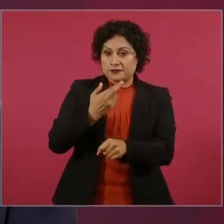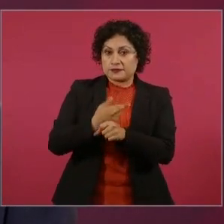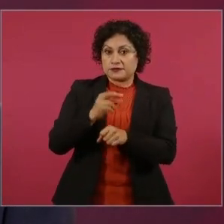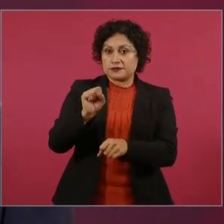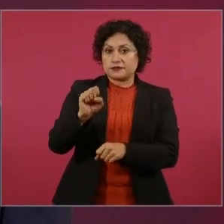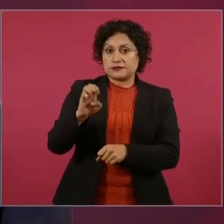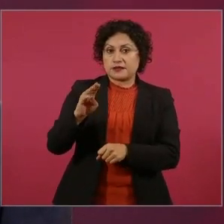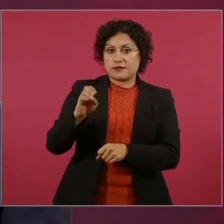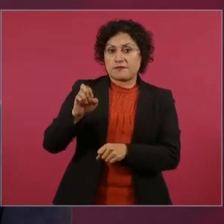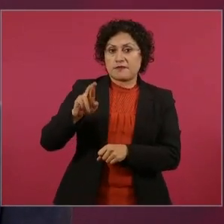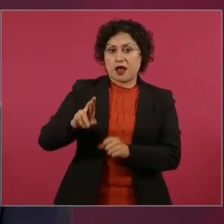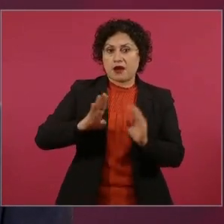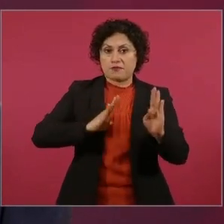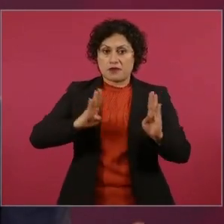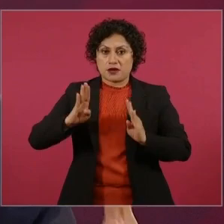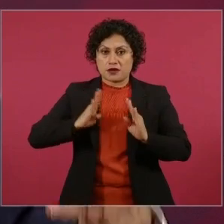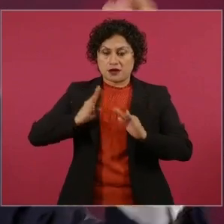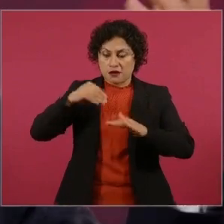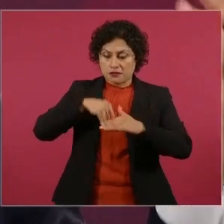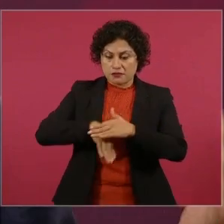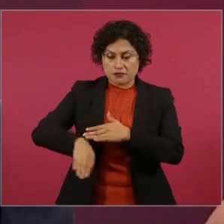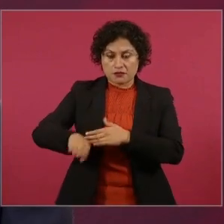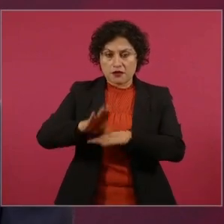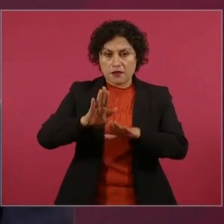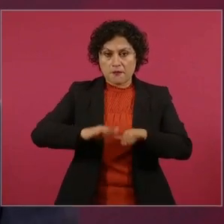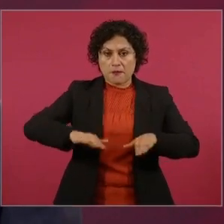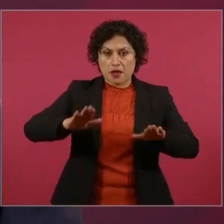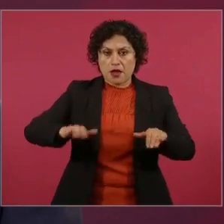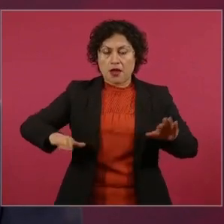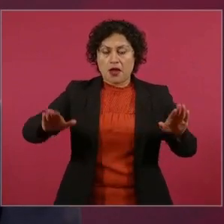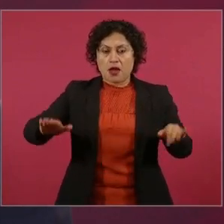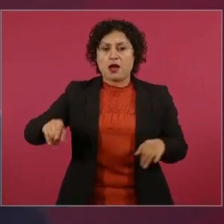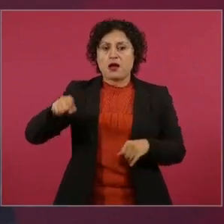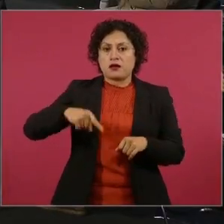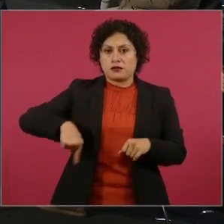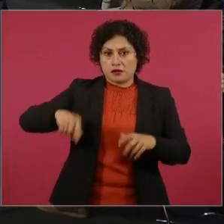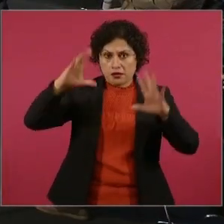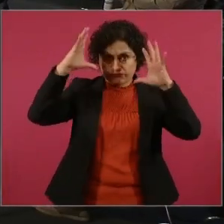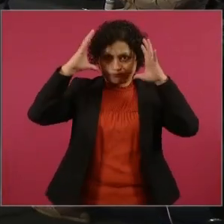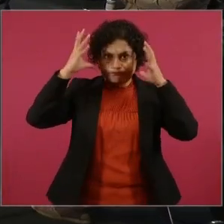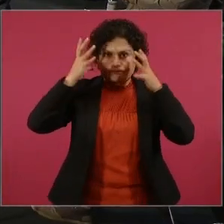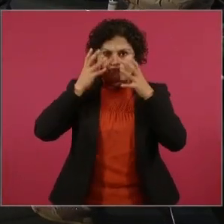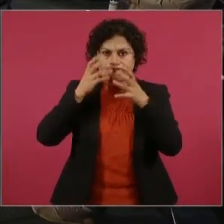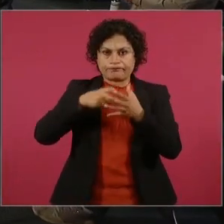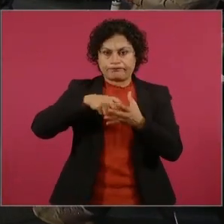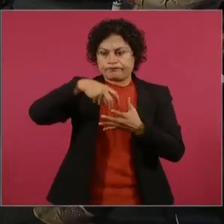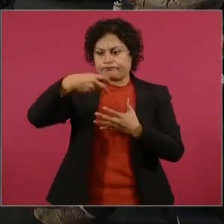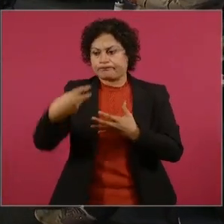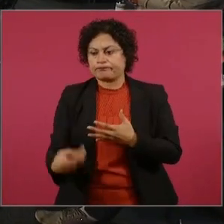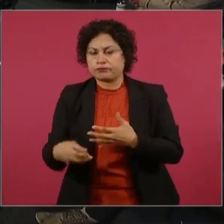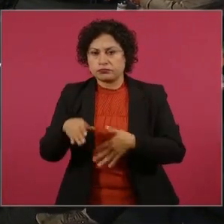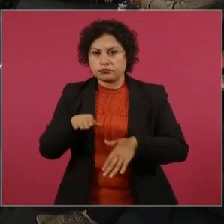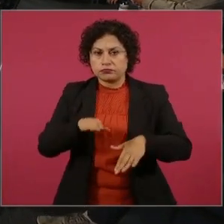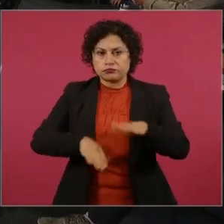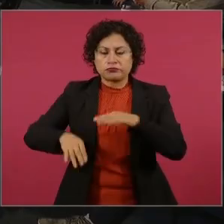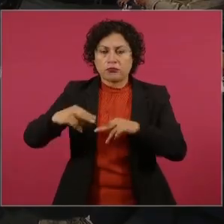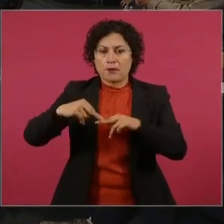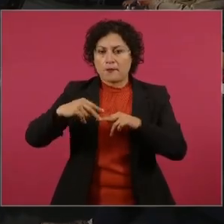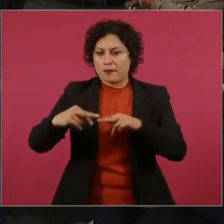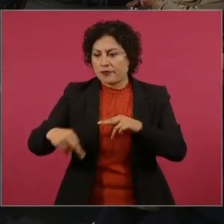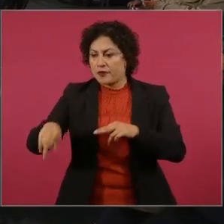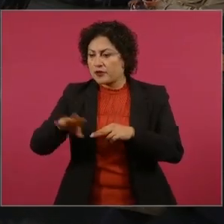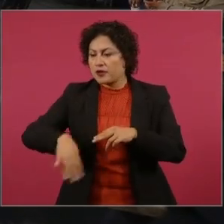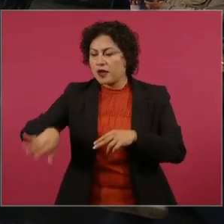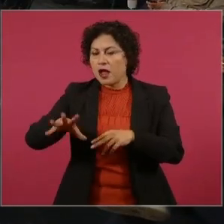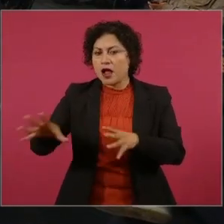busos y con equipos dragas recuperando